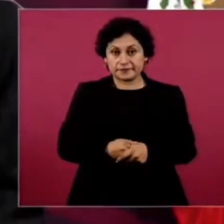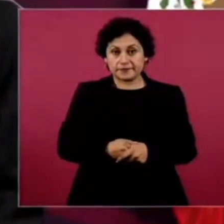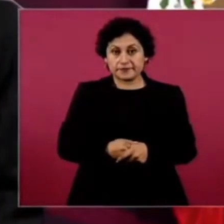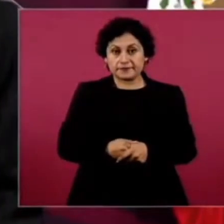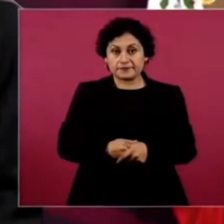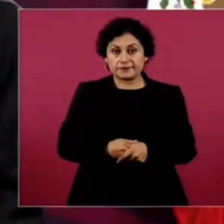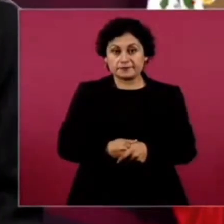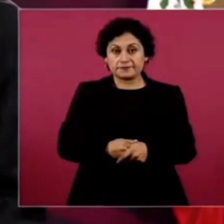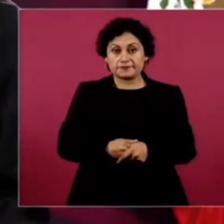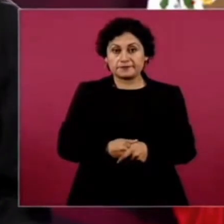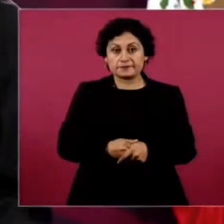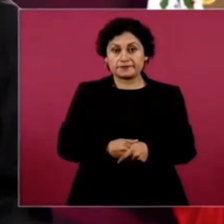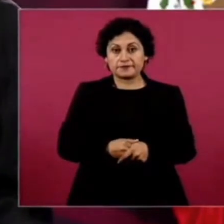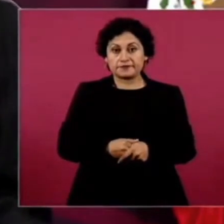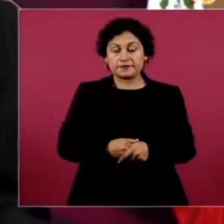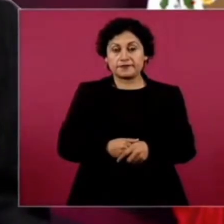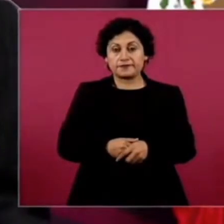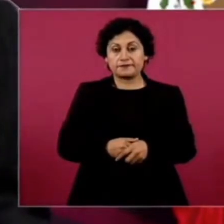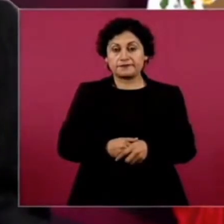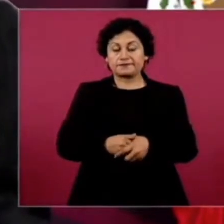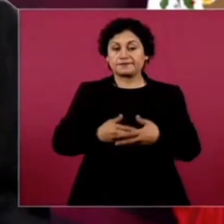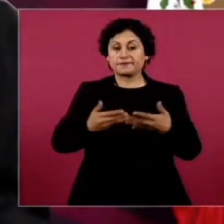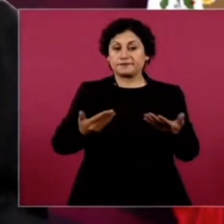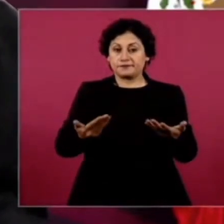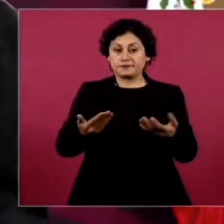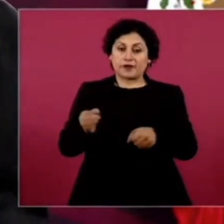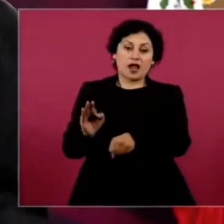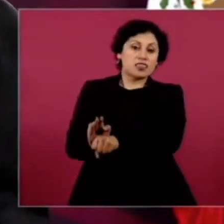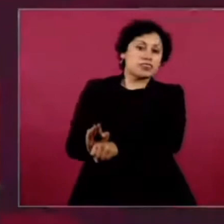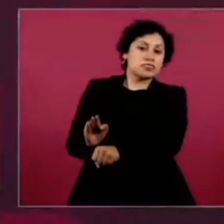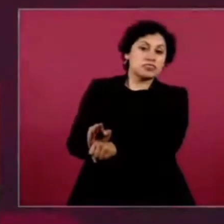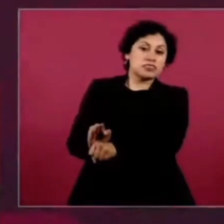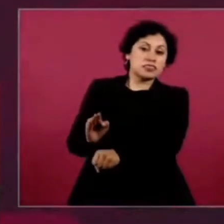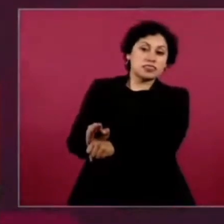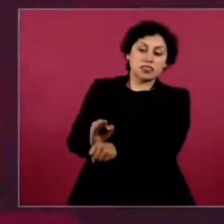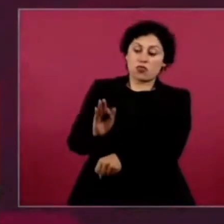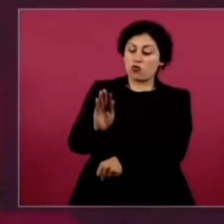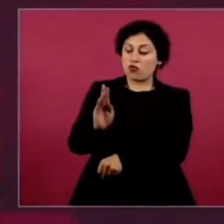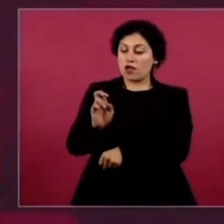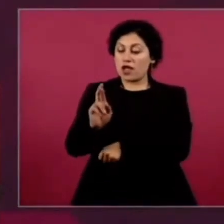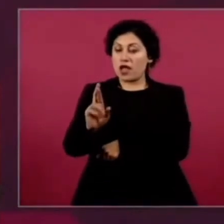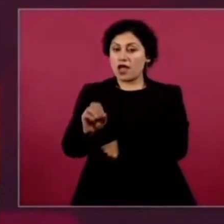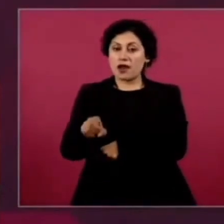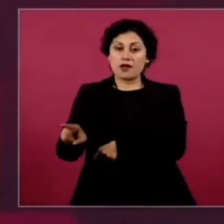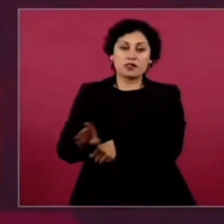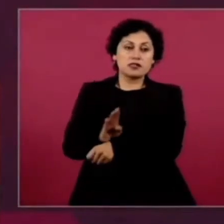no pueden haber fueros y privilegios.